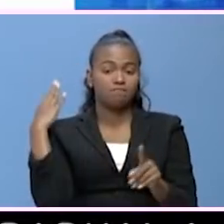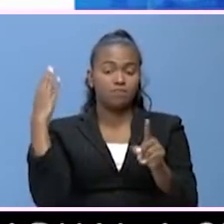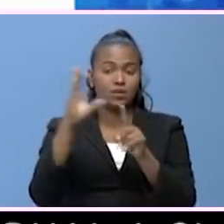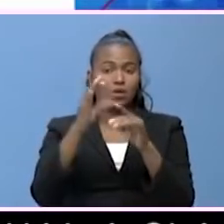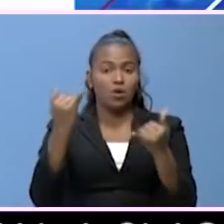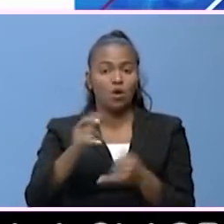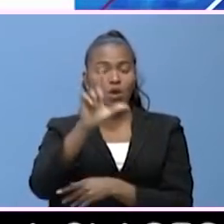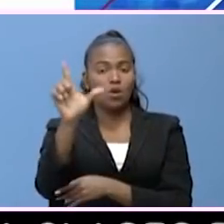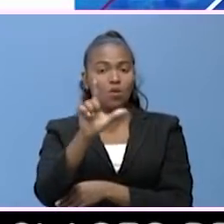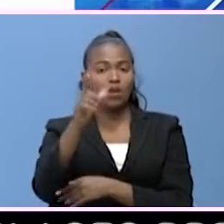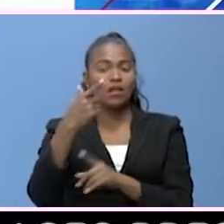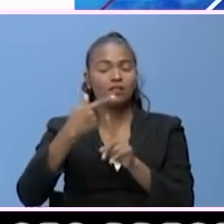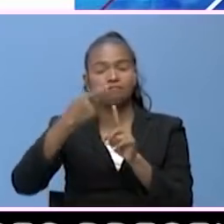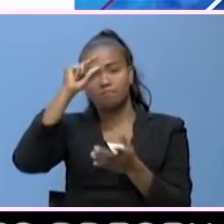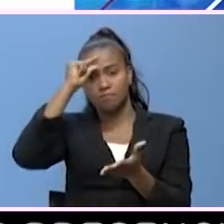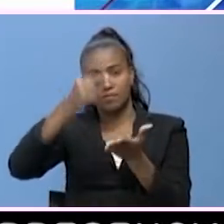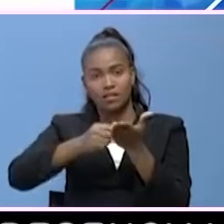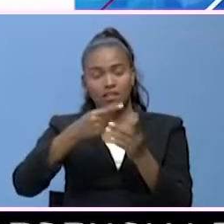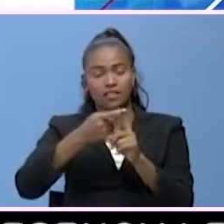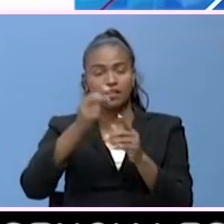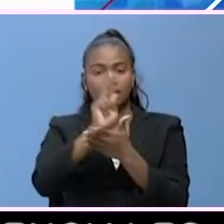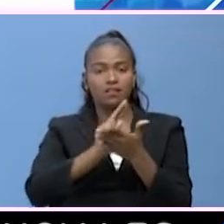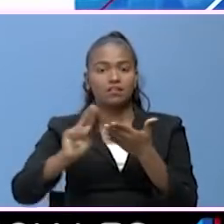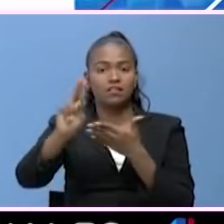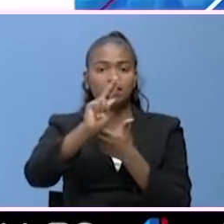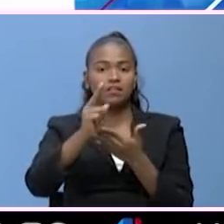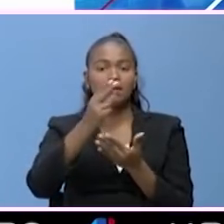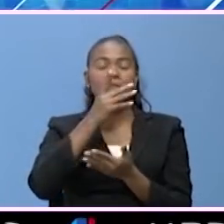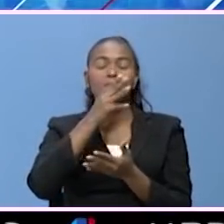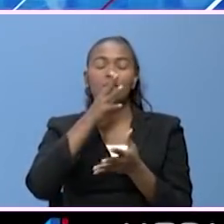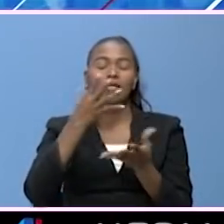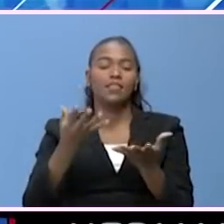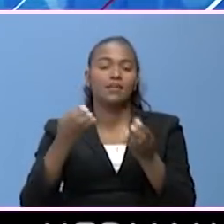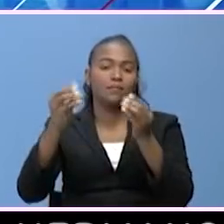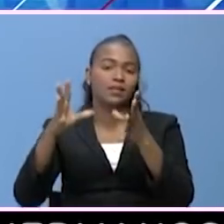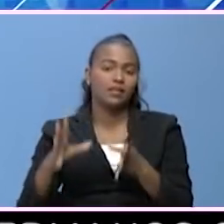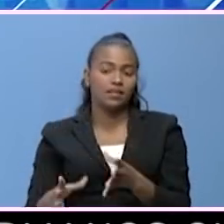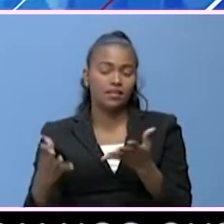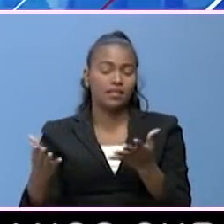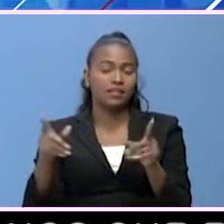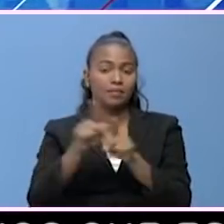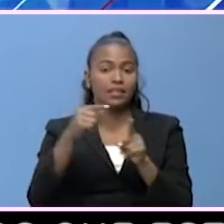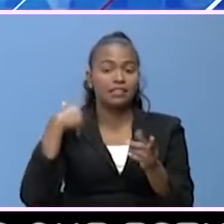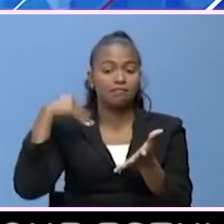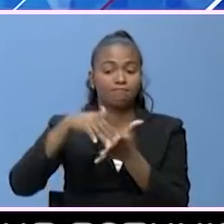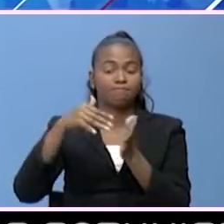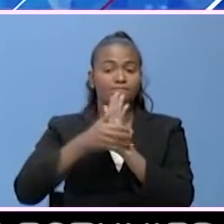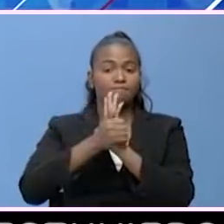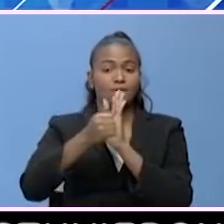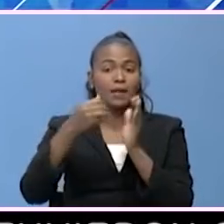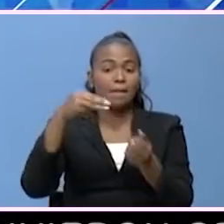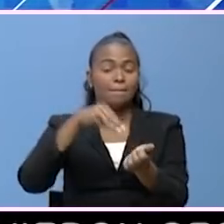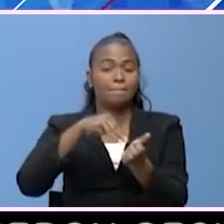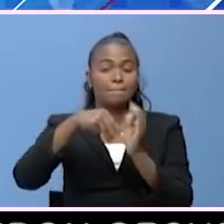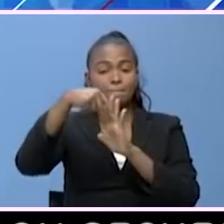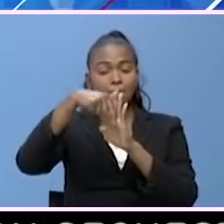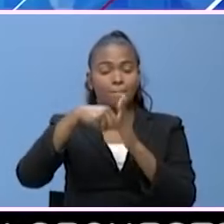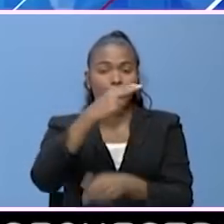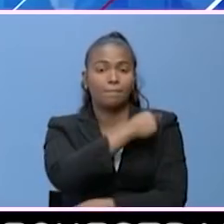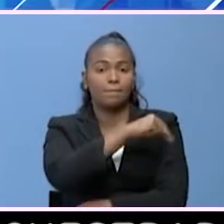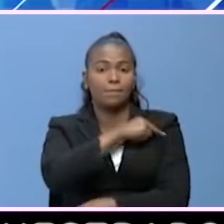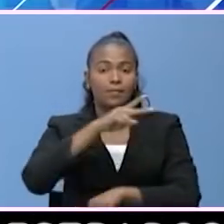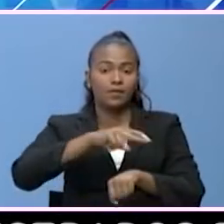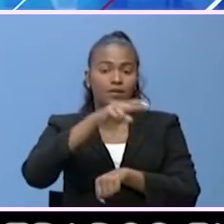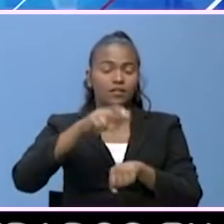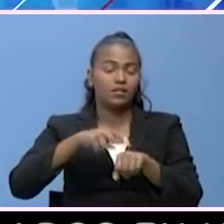este lunes es egresado de la Pontificia Universidad Madre y Maestra. Además, tiene una maestría en medicina interna en el Hospital